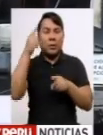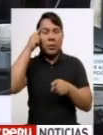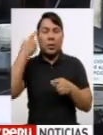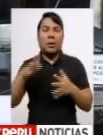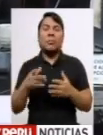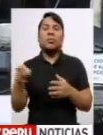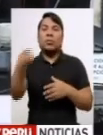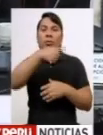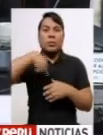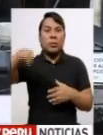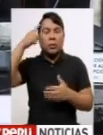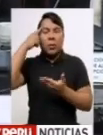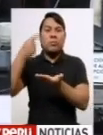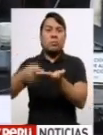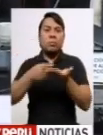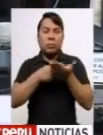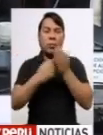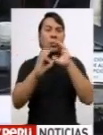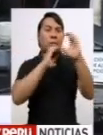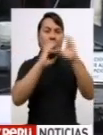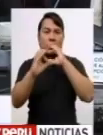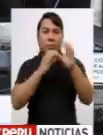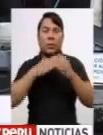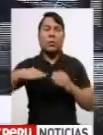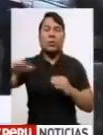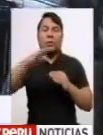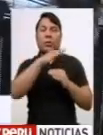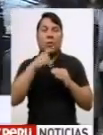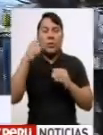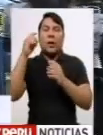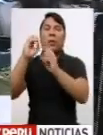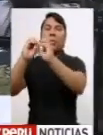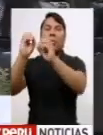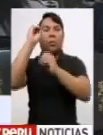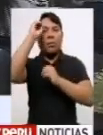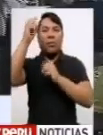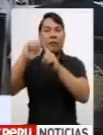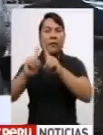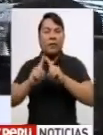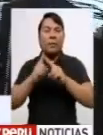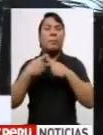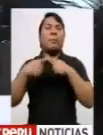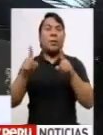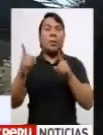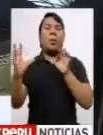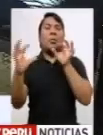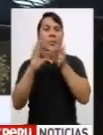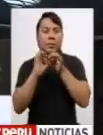apuesta por el diálogo y el consenso. Se acordó una próxima reunión